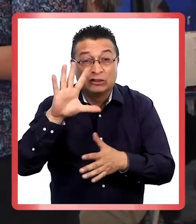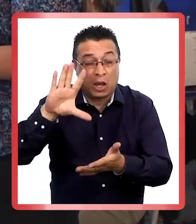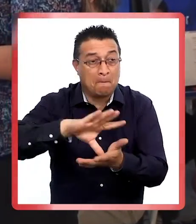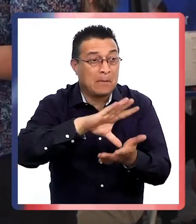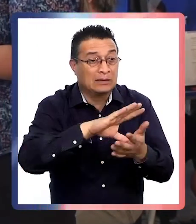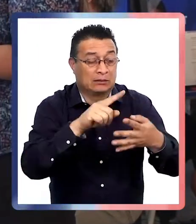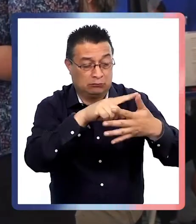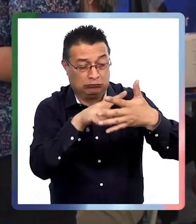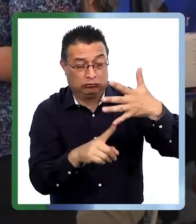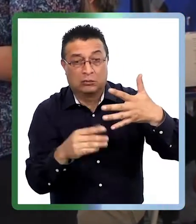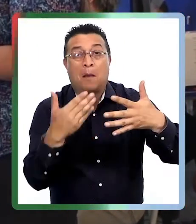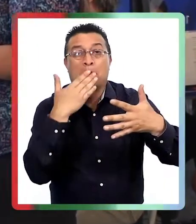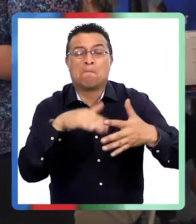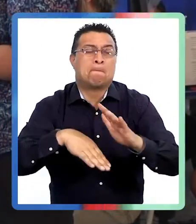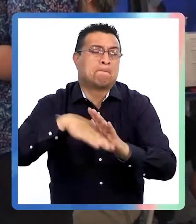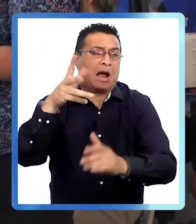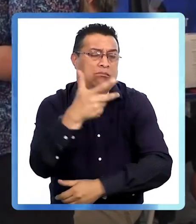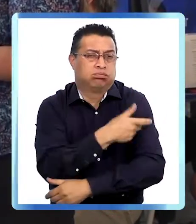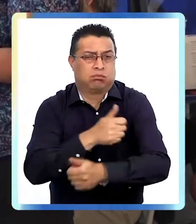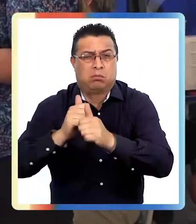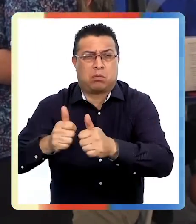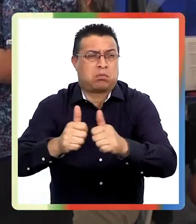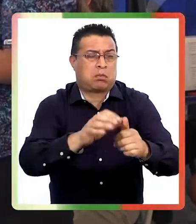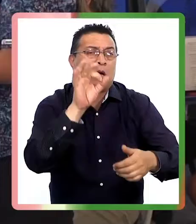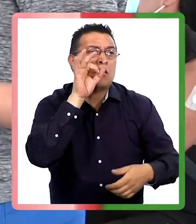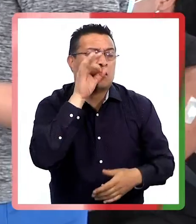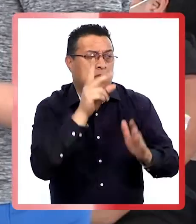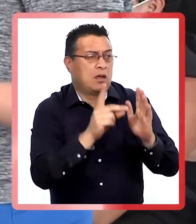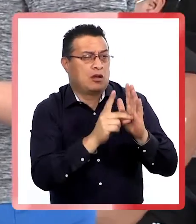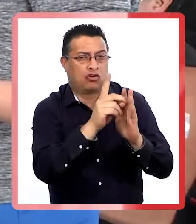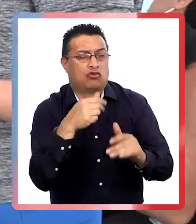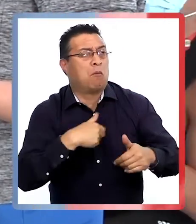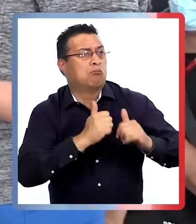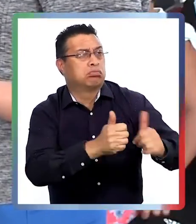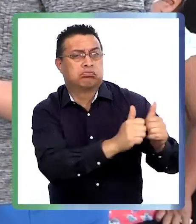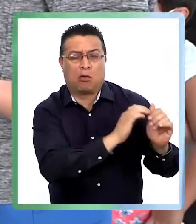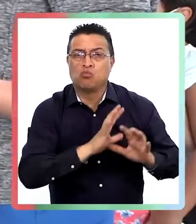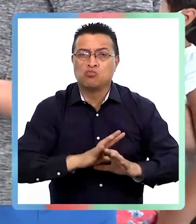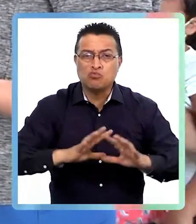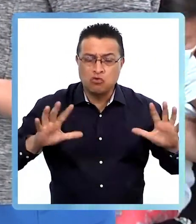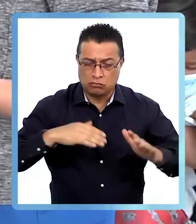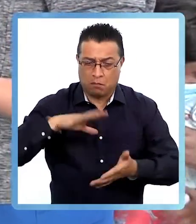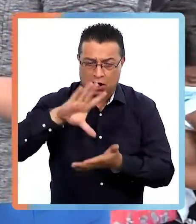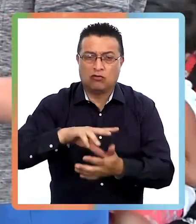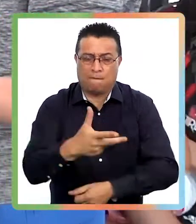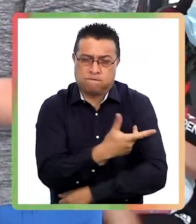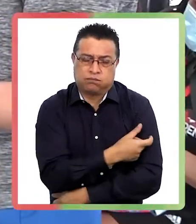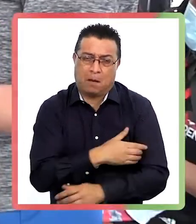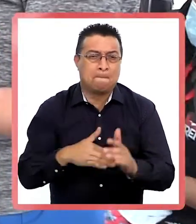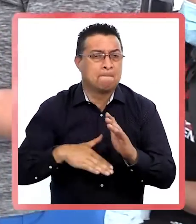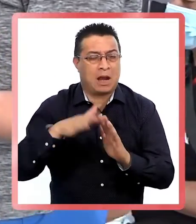países que más ha vacunado a su población en el mundo, Scarlett. Le ganamos a muchos países más ricos y desarrollados que el nuestro. Fuimos los que